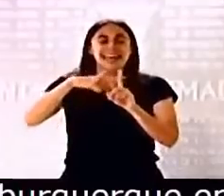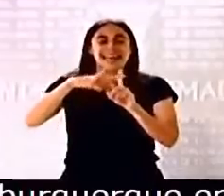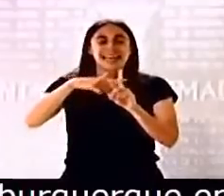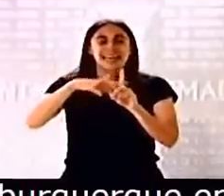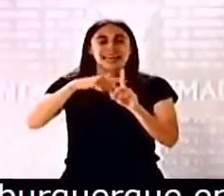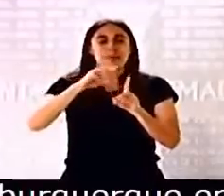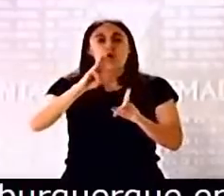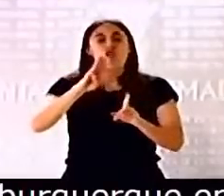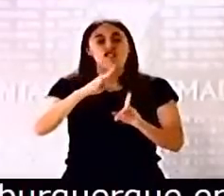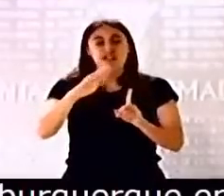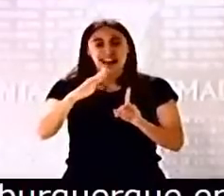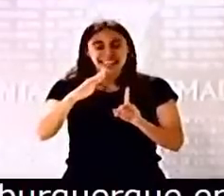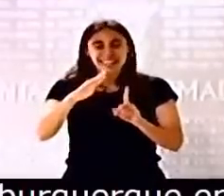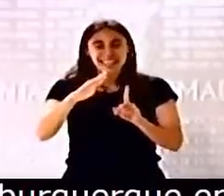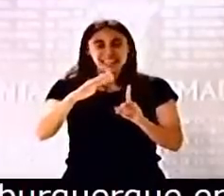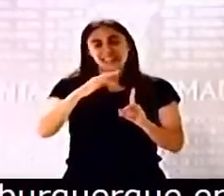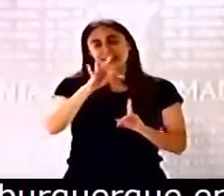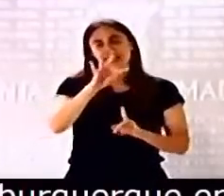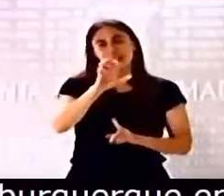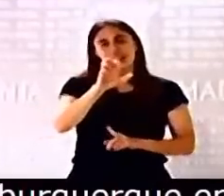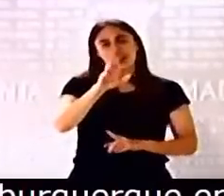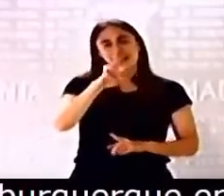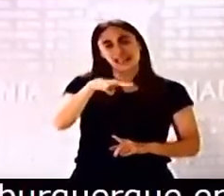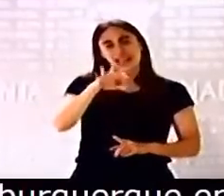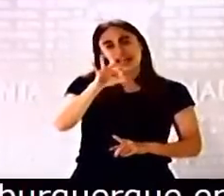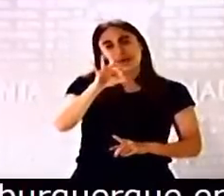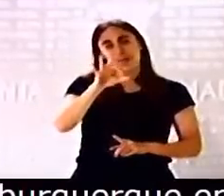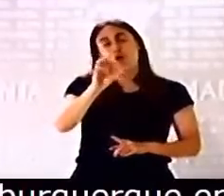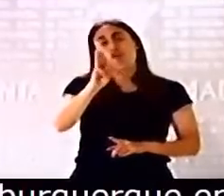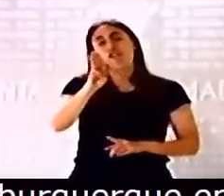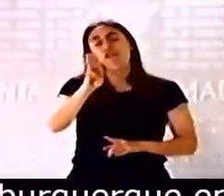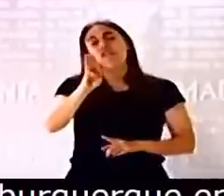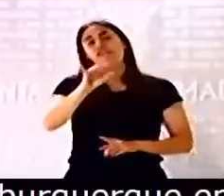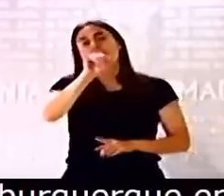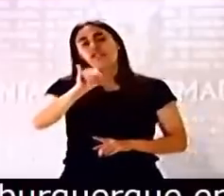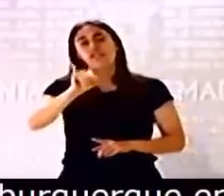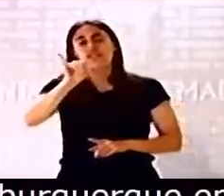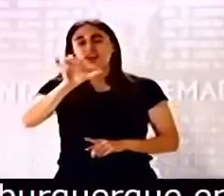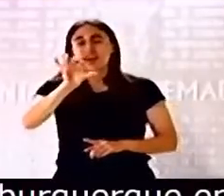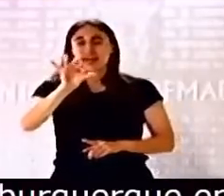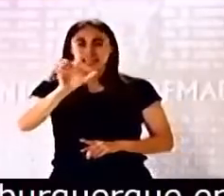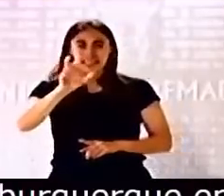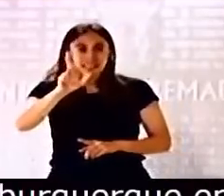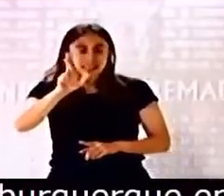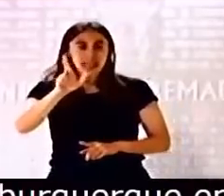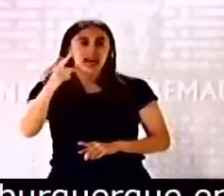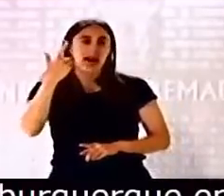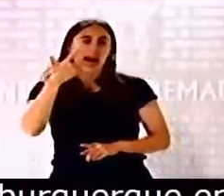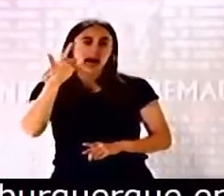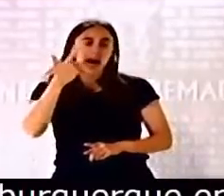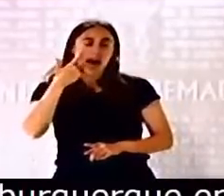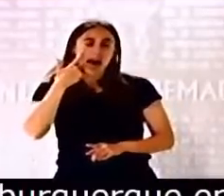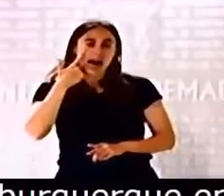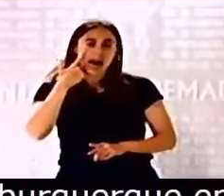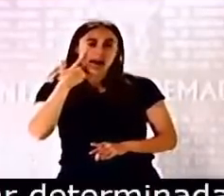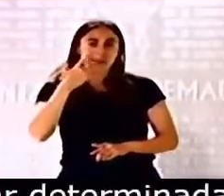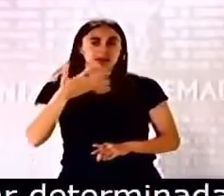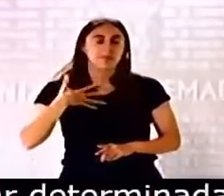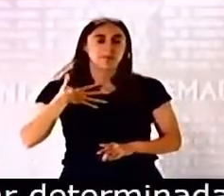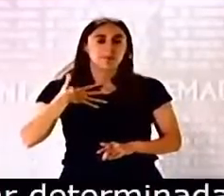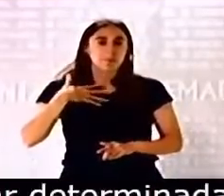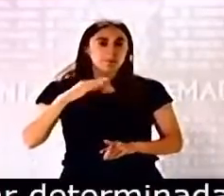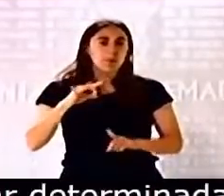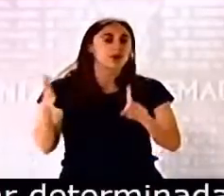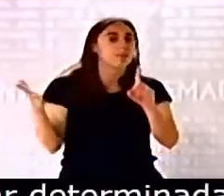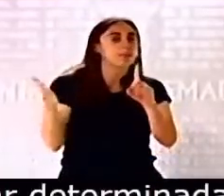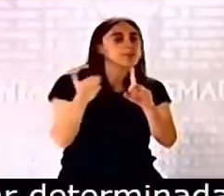las PCR que nos permiten detectar determinadas señales que nos indican que la variante puede ser diferente